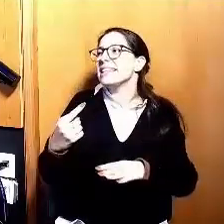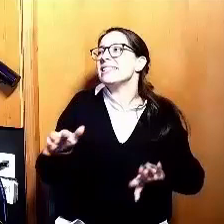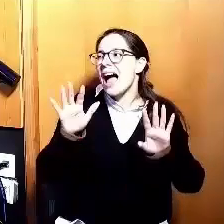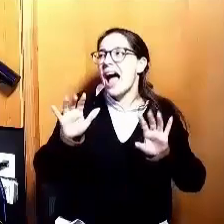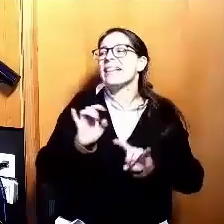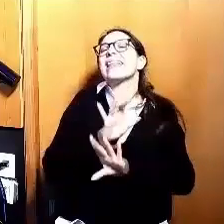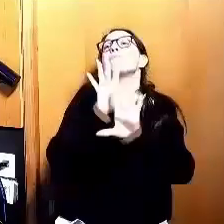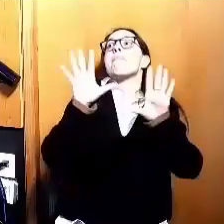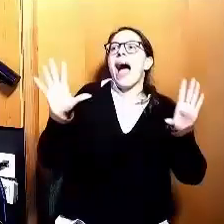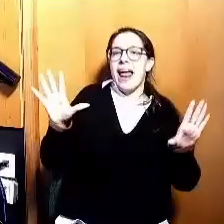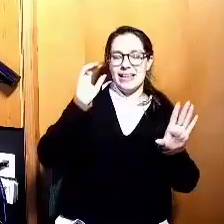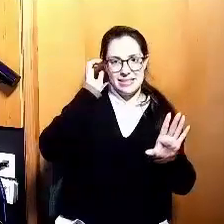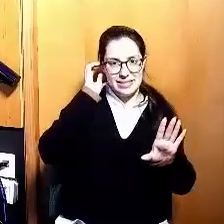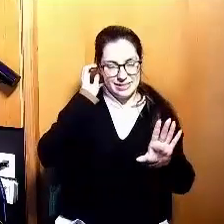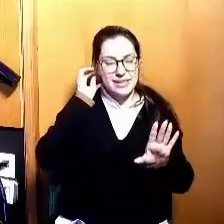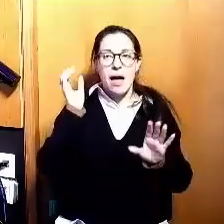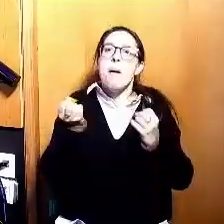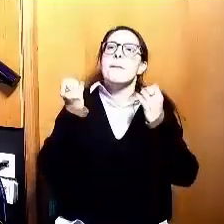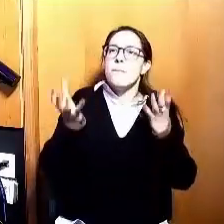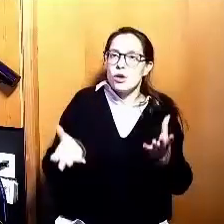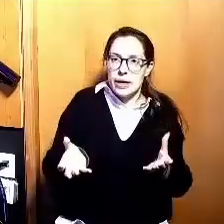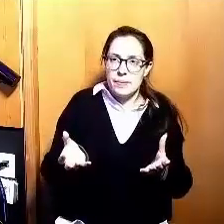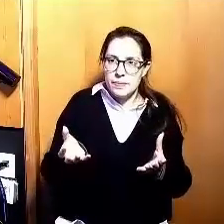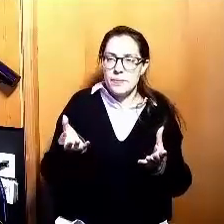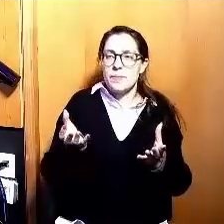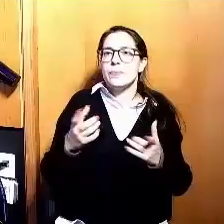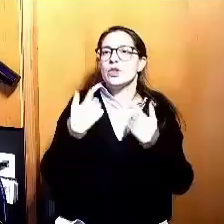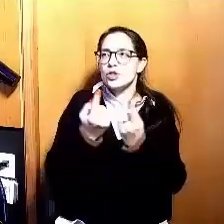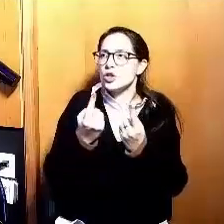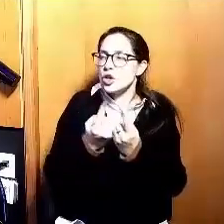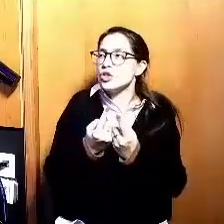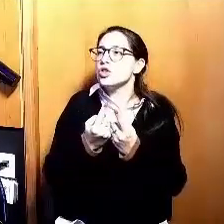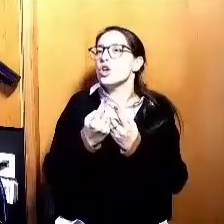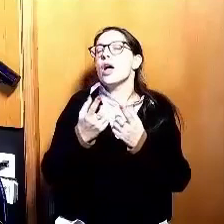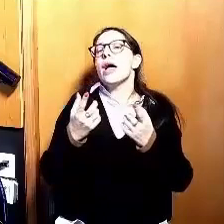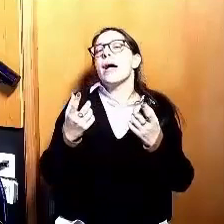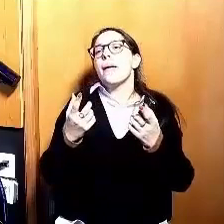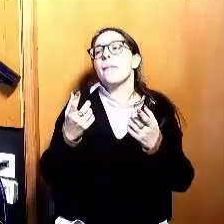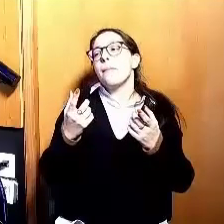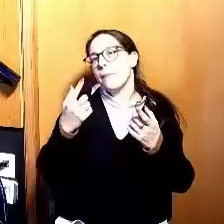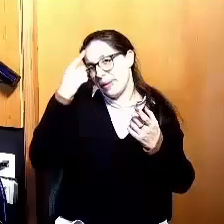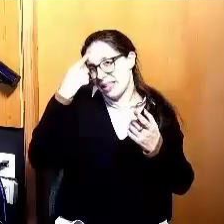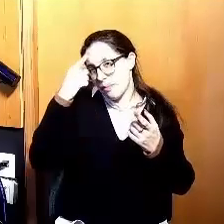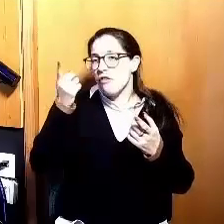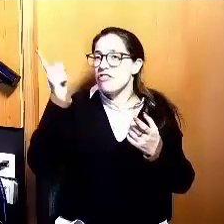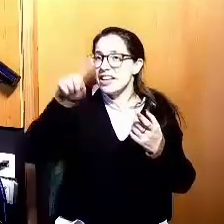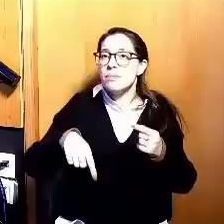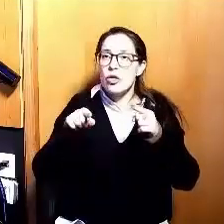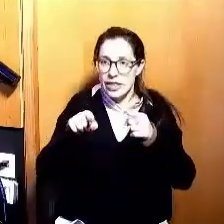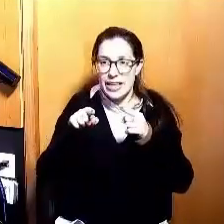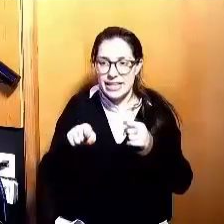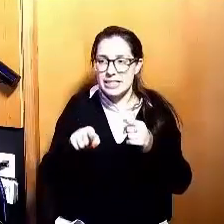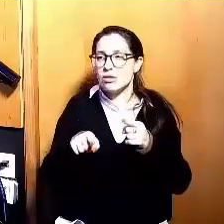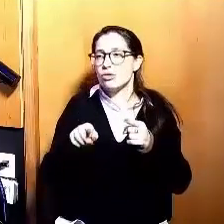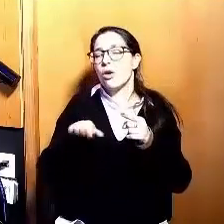transparencia, porque quienes nos acercamos muchos a la comunidad de AbreLatam o de Condatos, venimos de esos espacios, o sea, yo venía de